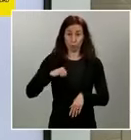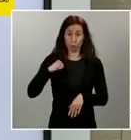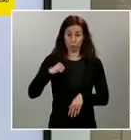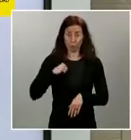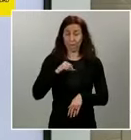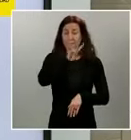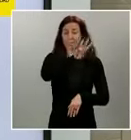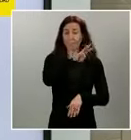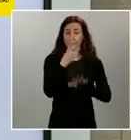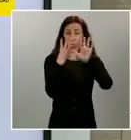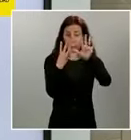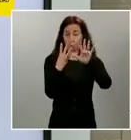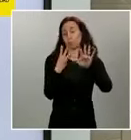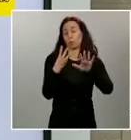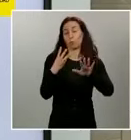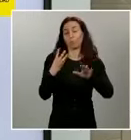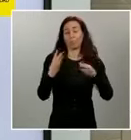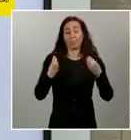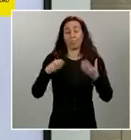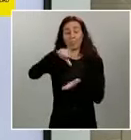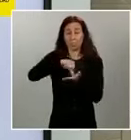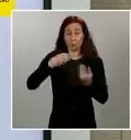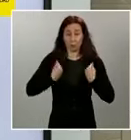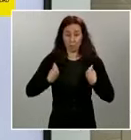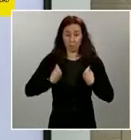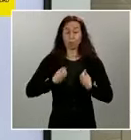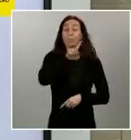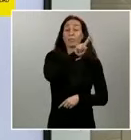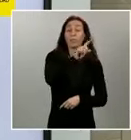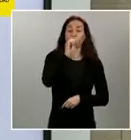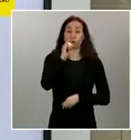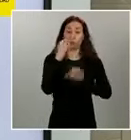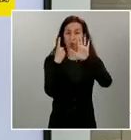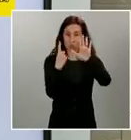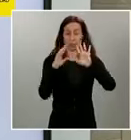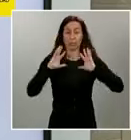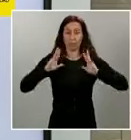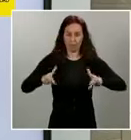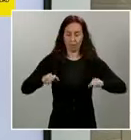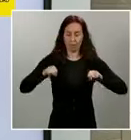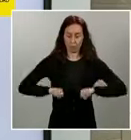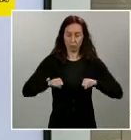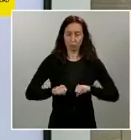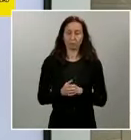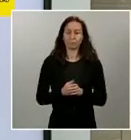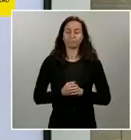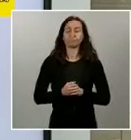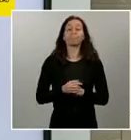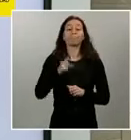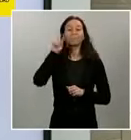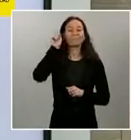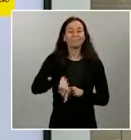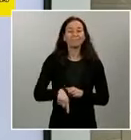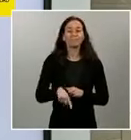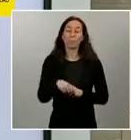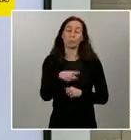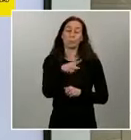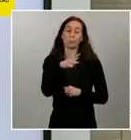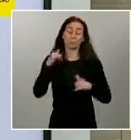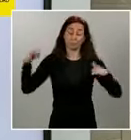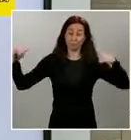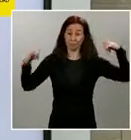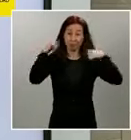de salud y 106 residencias de mayores. Asimismo, también destacar el aerotransporte de material diverso de la UME